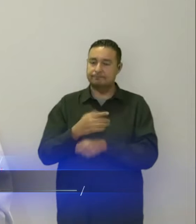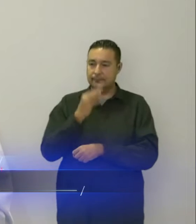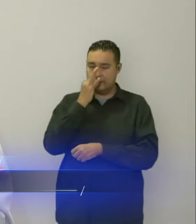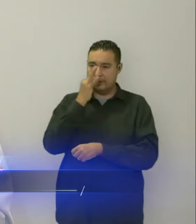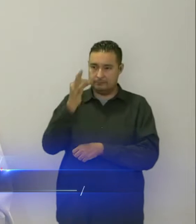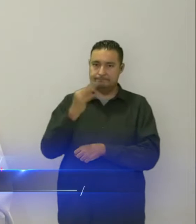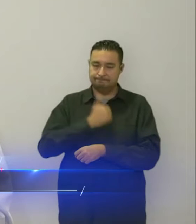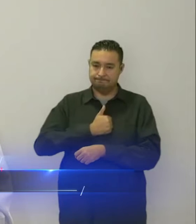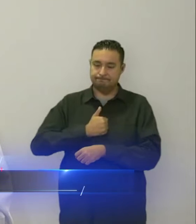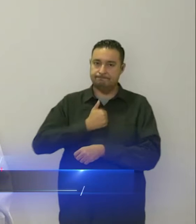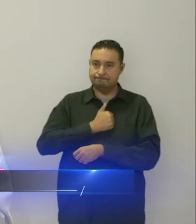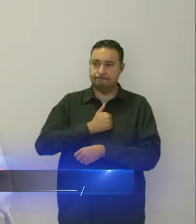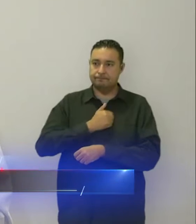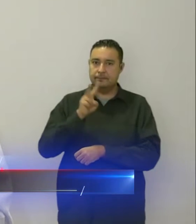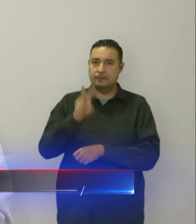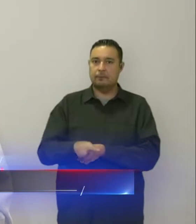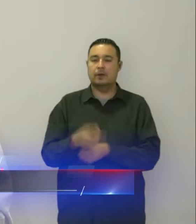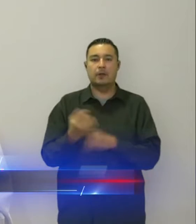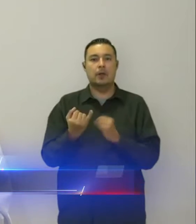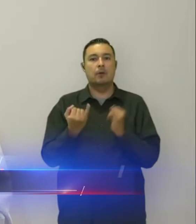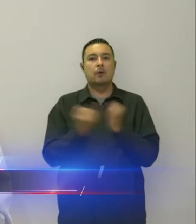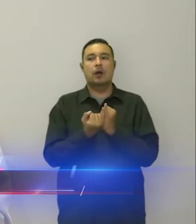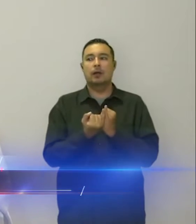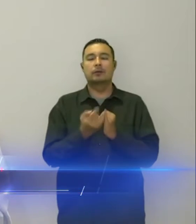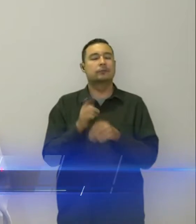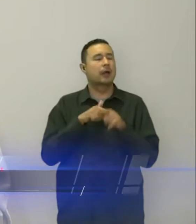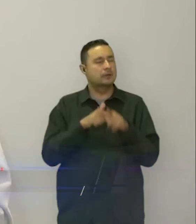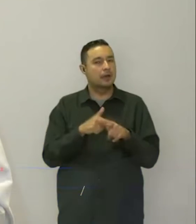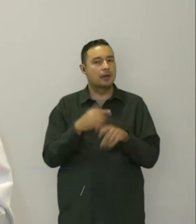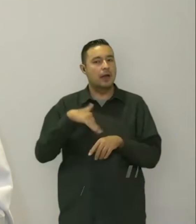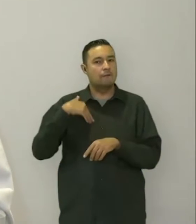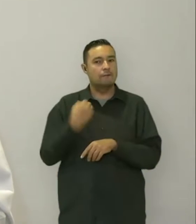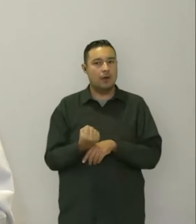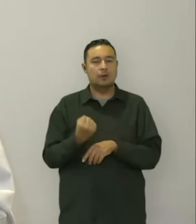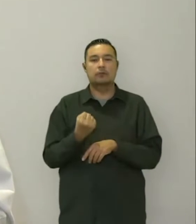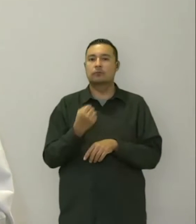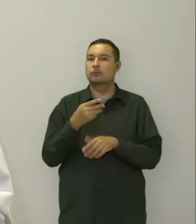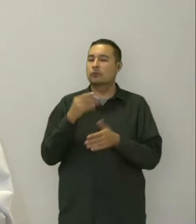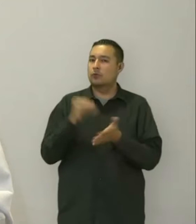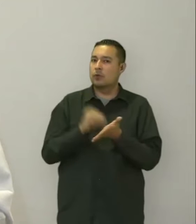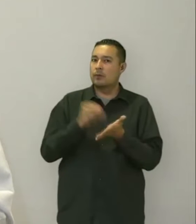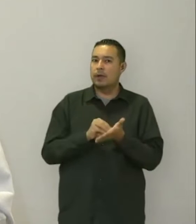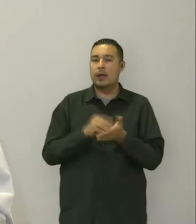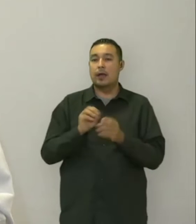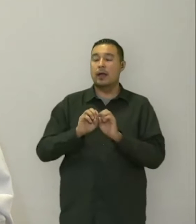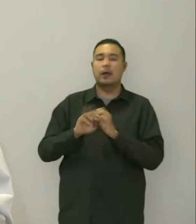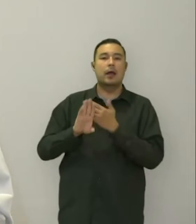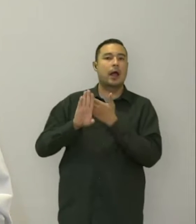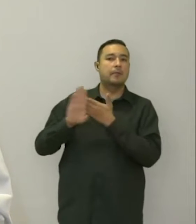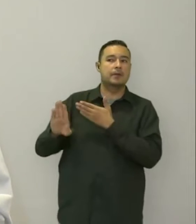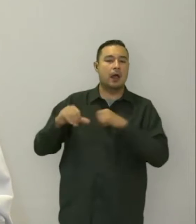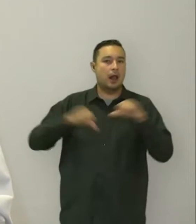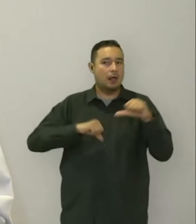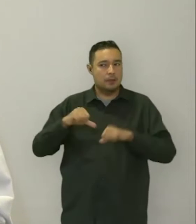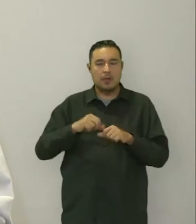y bueno pues decirles nuevamente que no bajemos la guardia que evitemos aquellas actividades que no